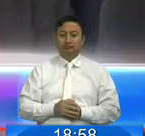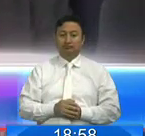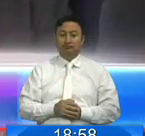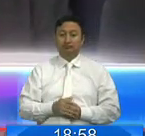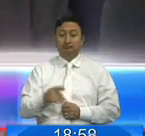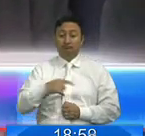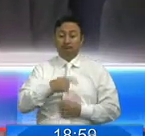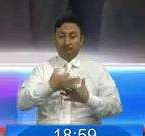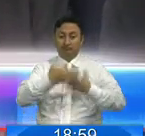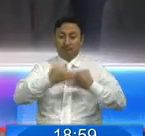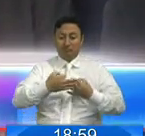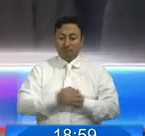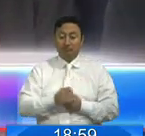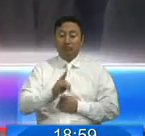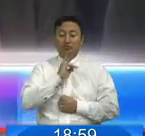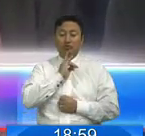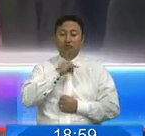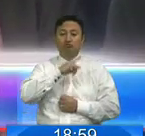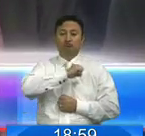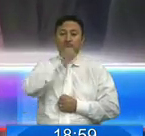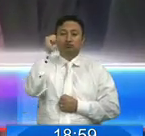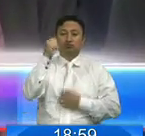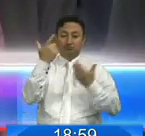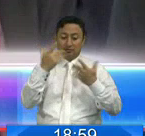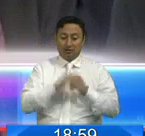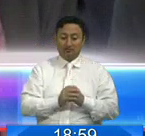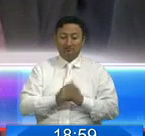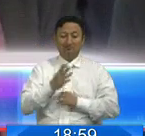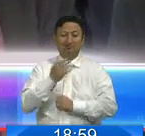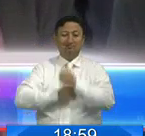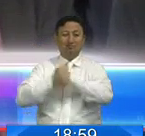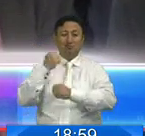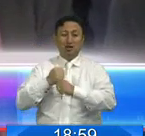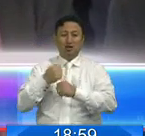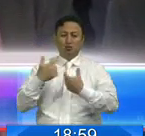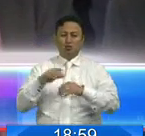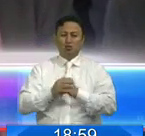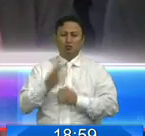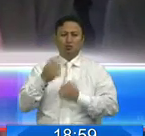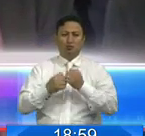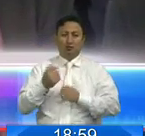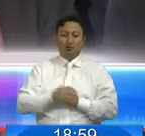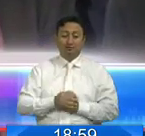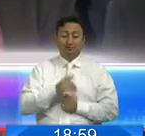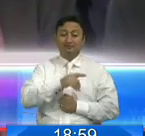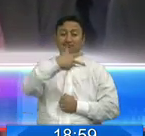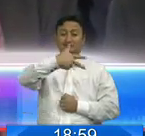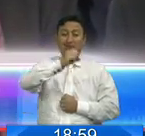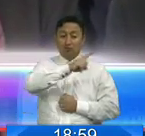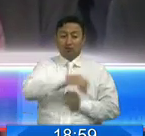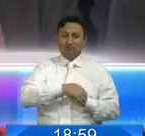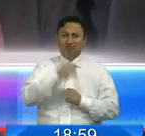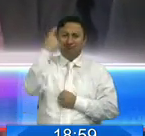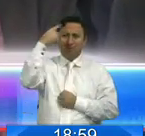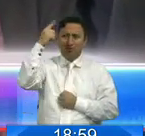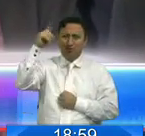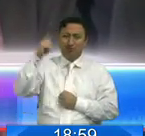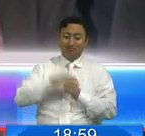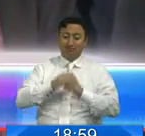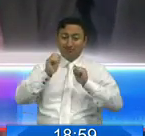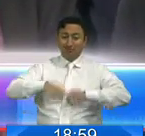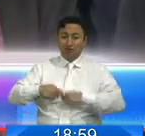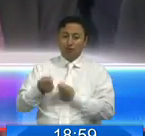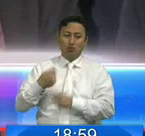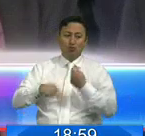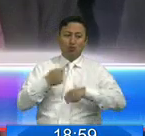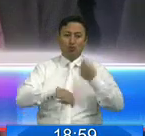Esto es una victoria para el pueblo estadounidense que ha sufrido tanto y por bastante tiempo, mientras que Guzmán hizo miles de millones vertiendo veneno en nuestra